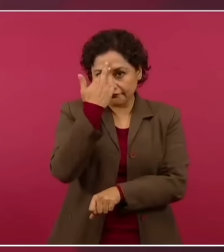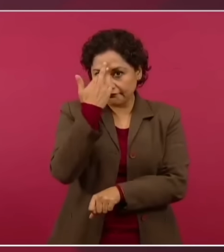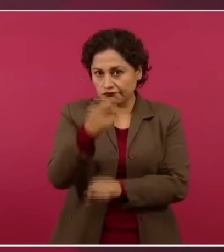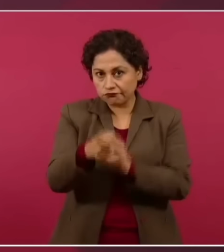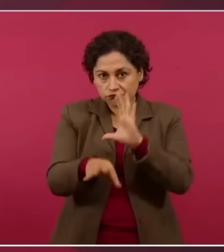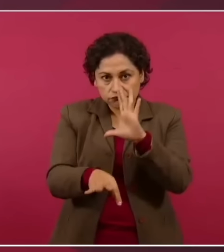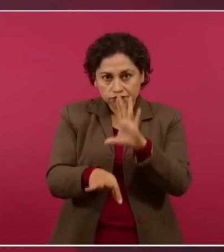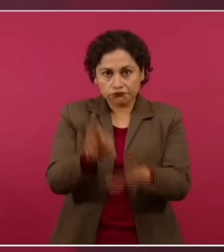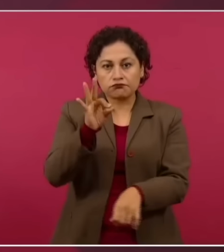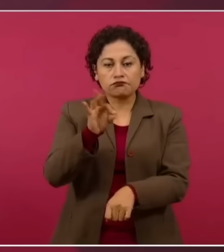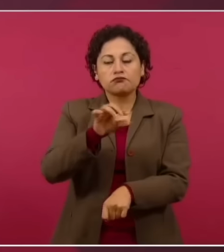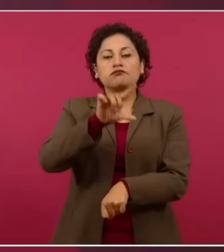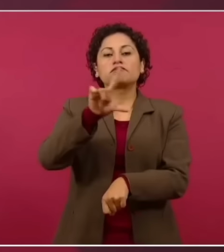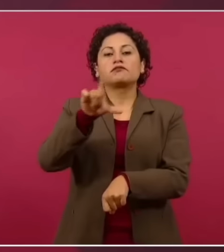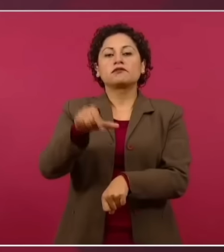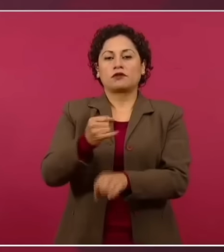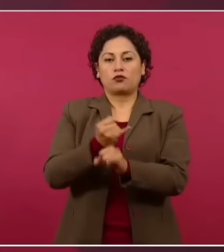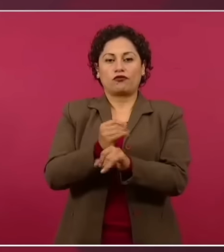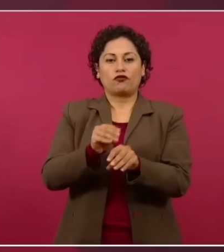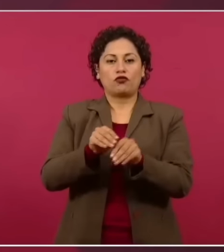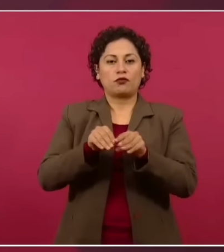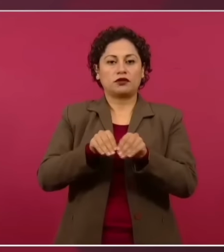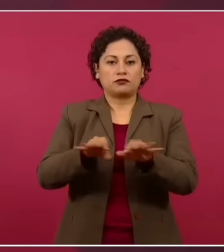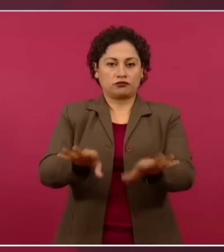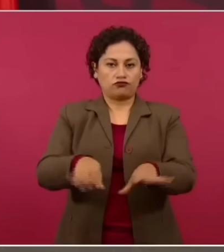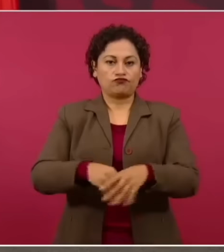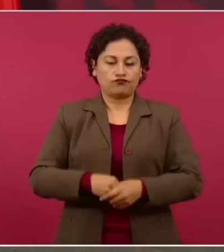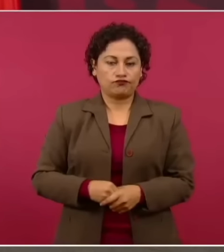a informar,